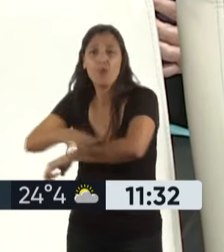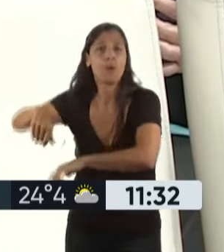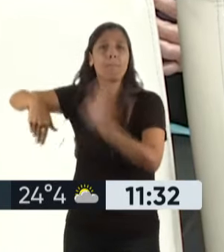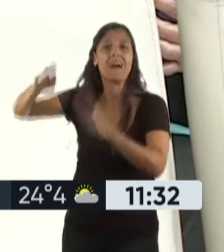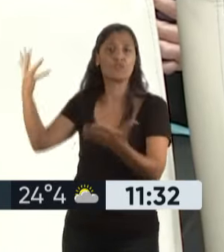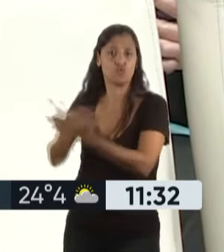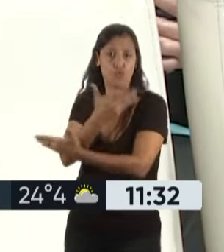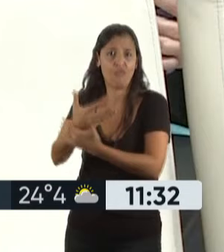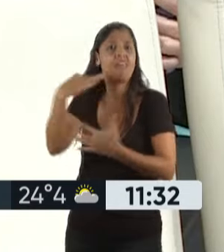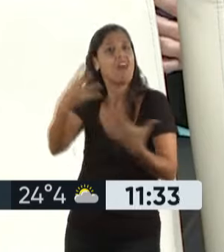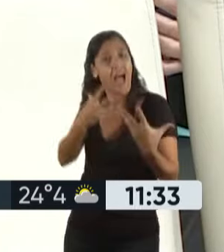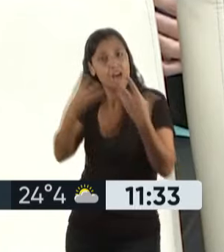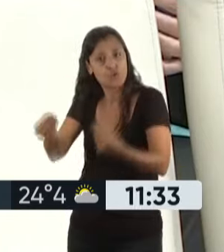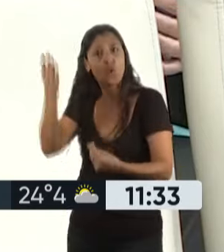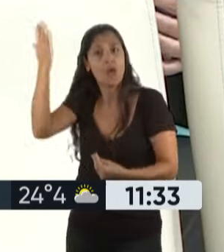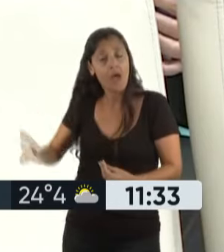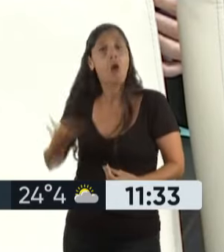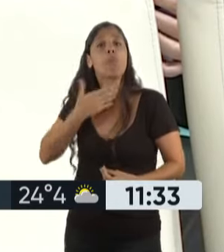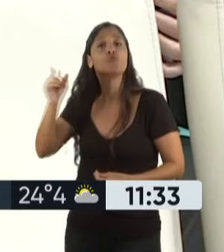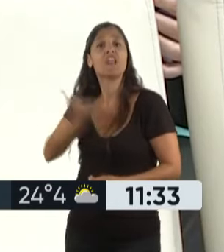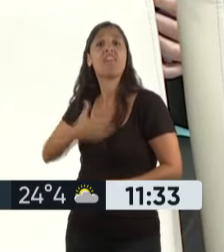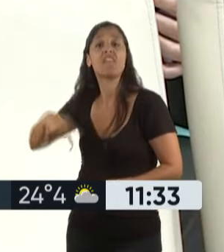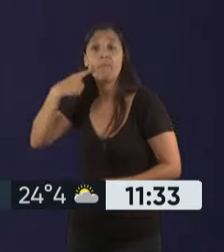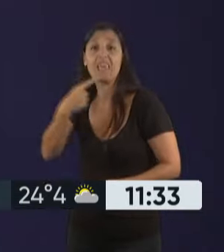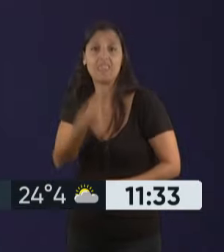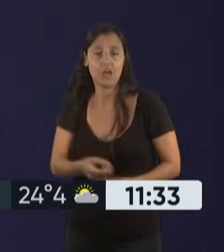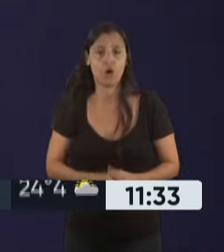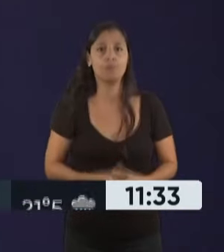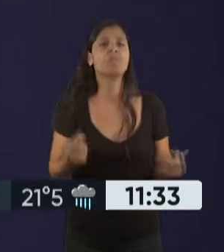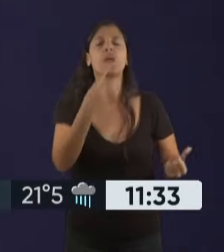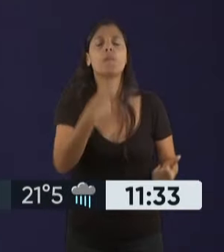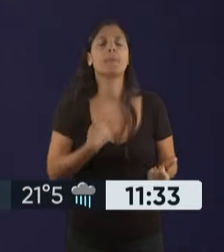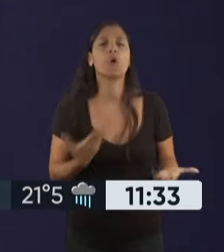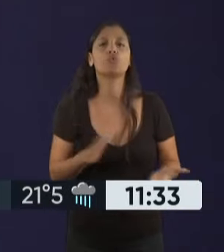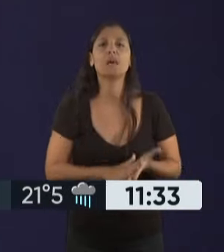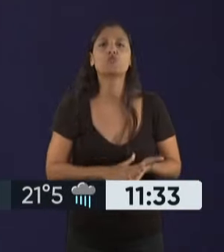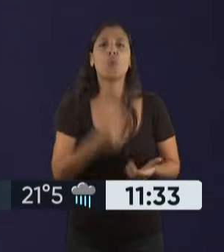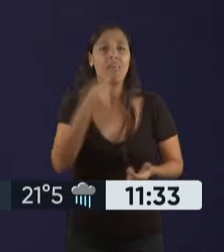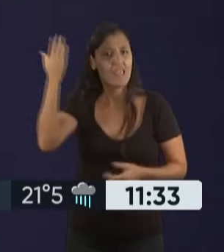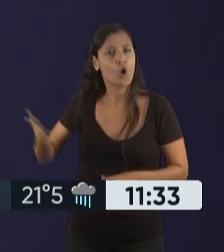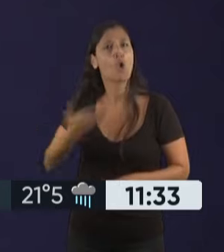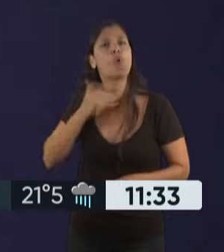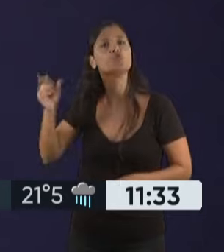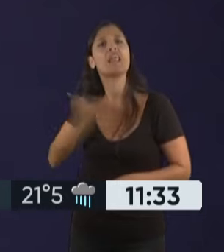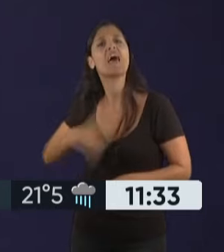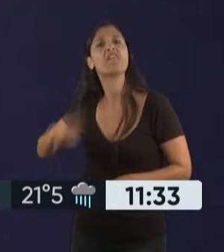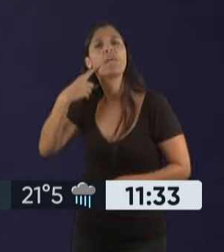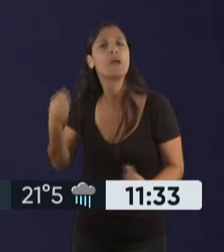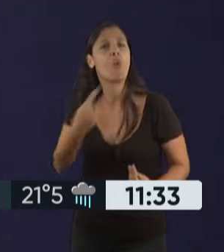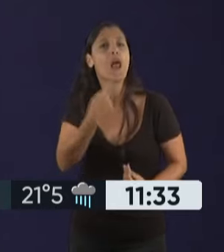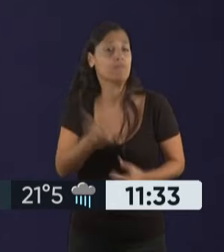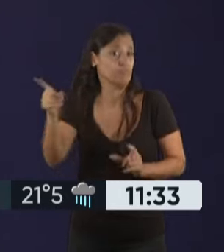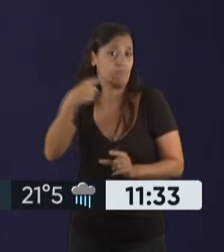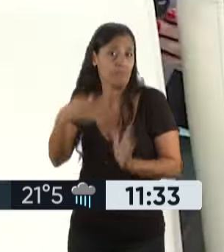cita textual de la vocera del fondo monetario cuál es la cuál es la pregunta con respecto a lo que dijo la vocera porque corre por cuenta la